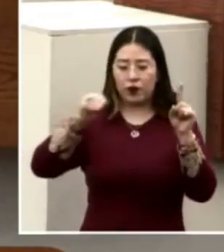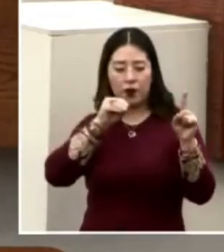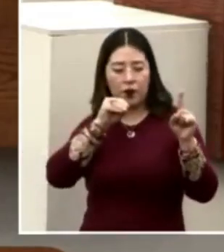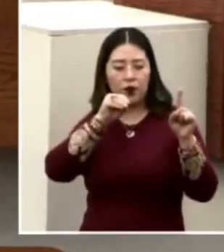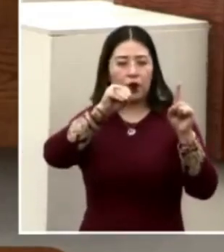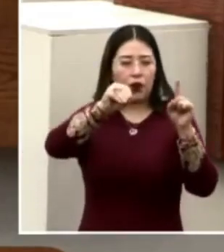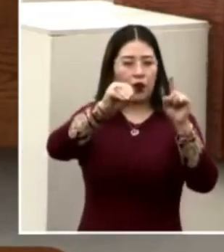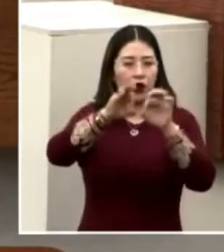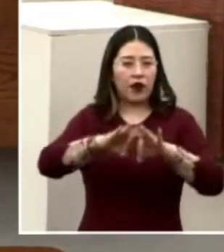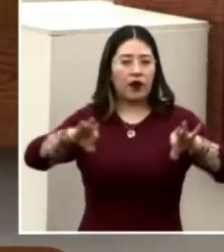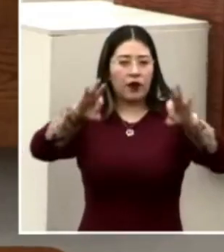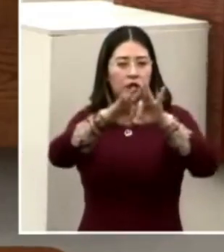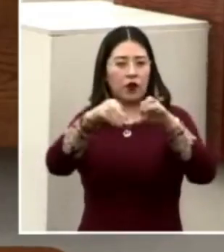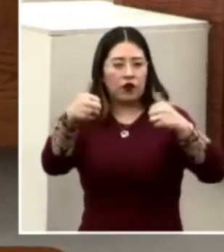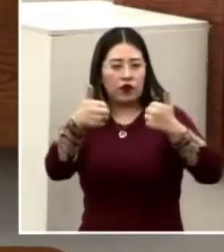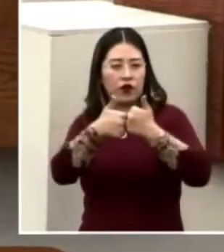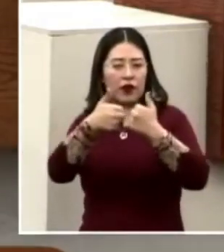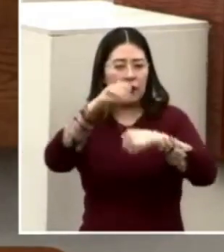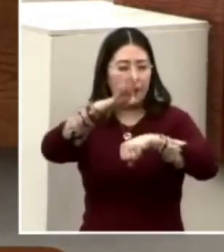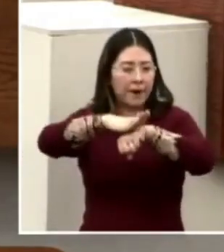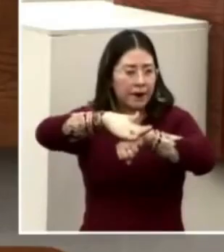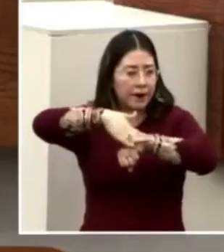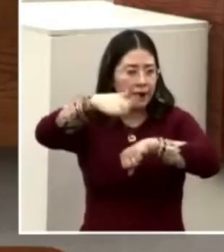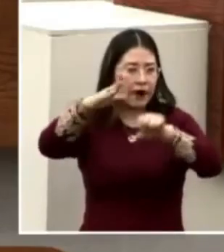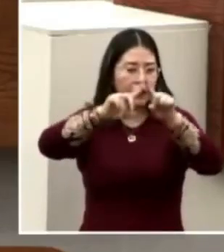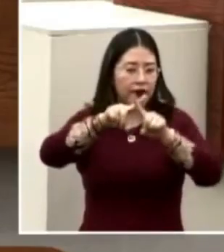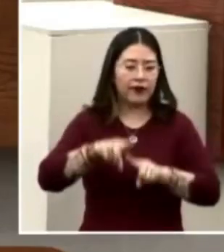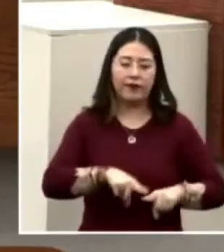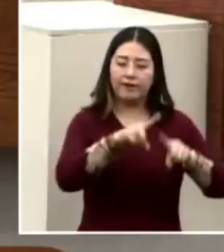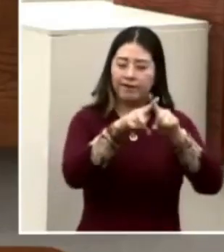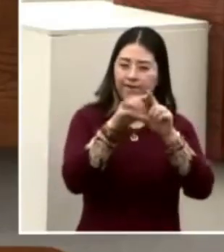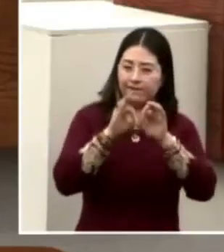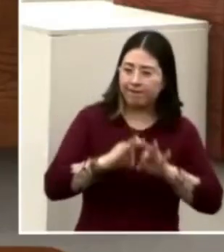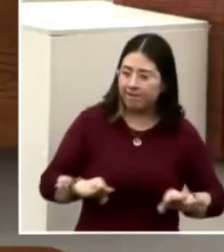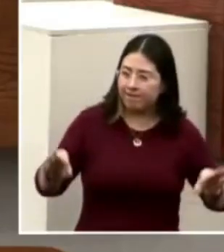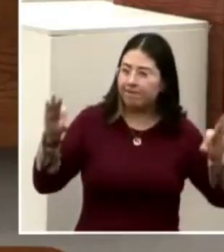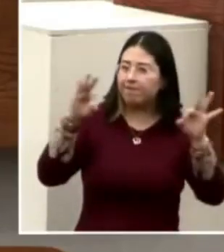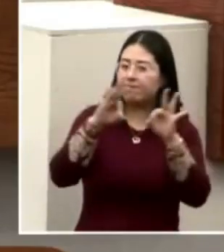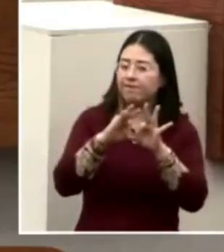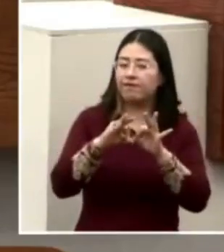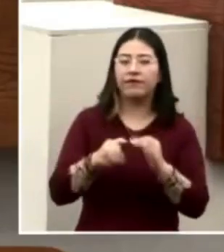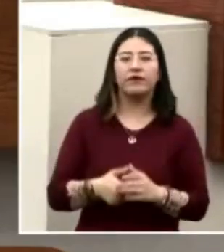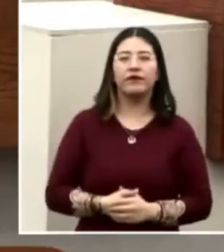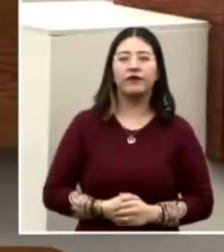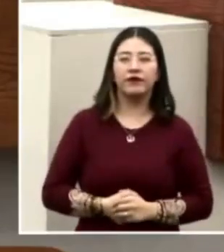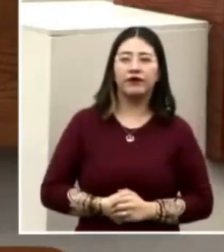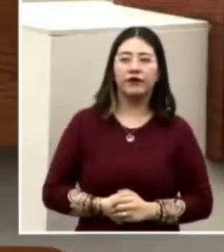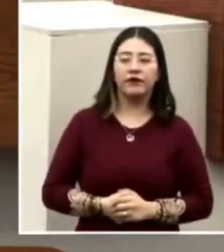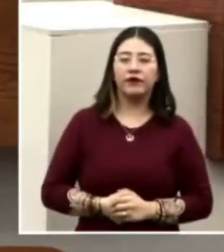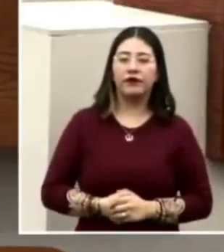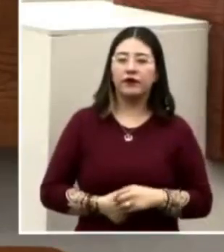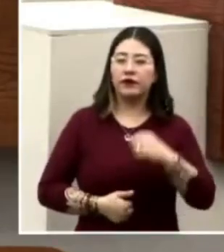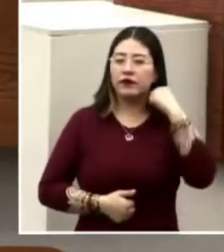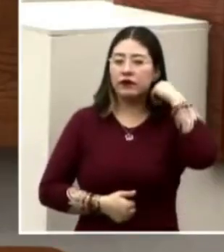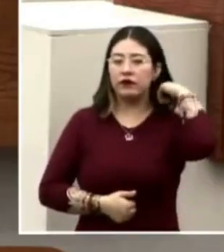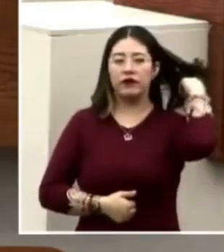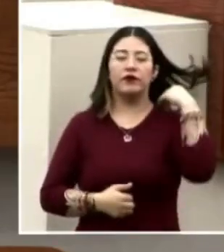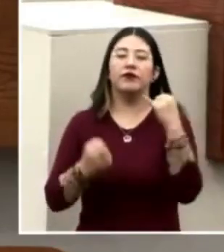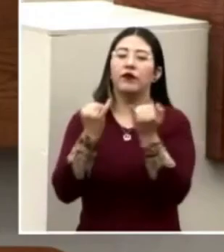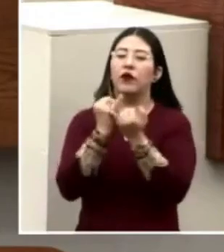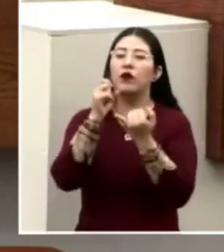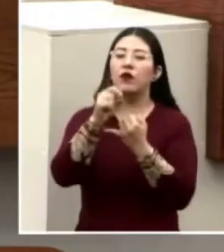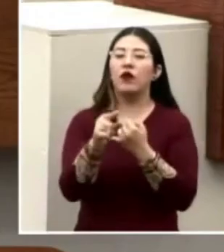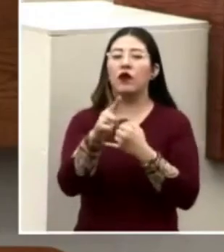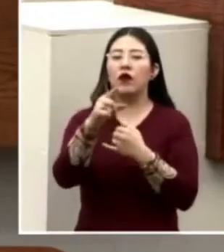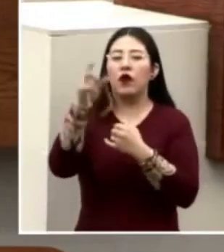también fronteras muy extensas, muy diversas, muy porosas, con estados que